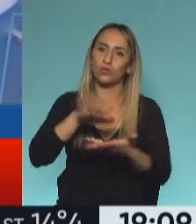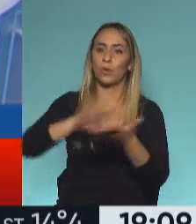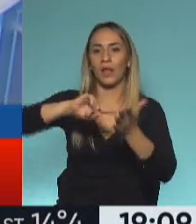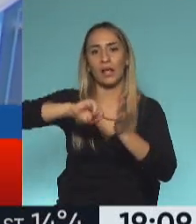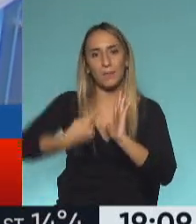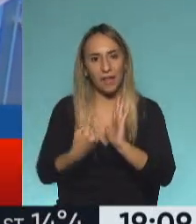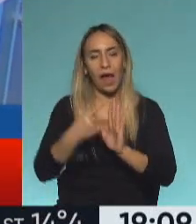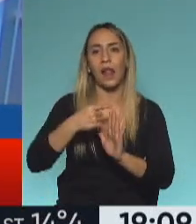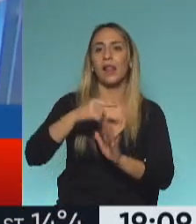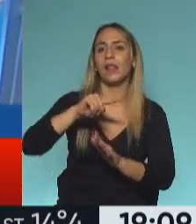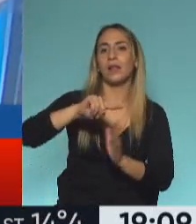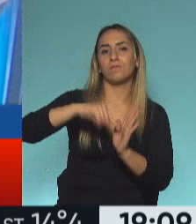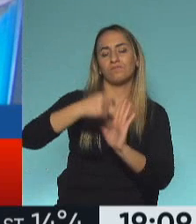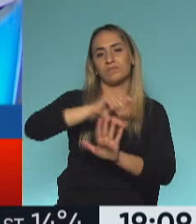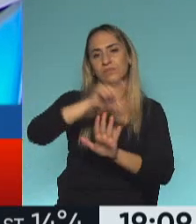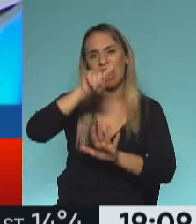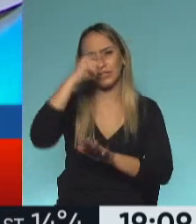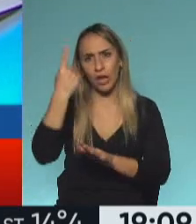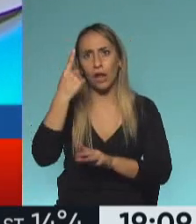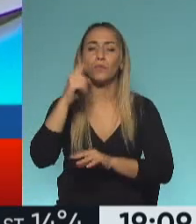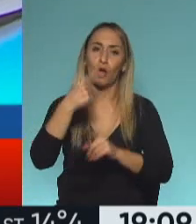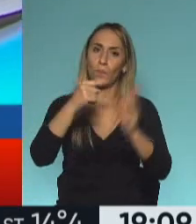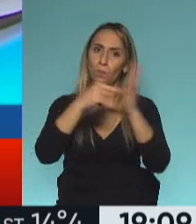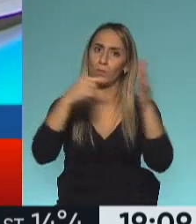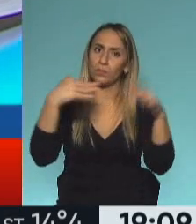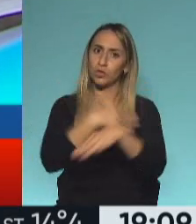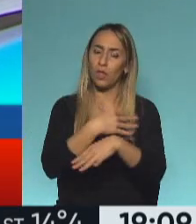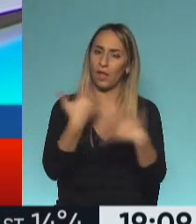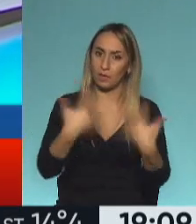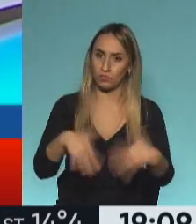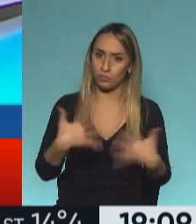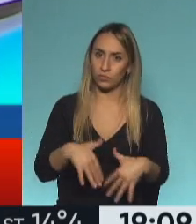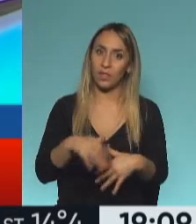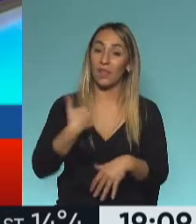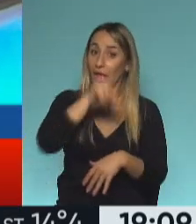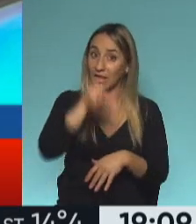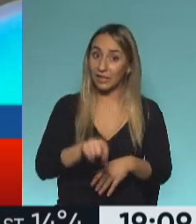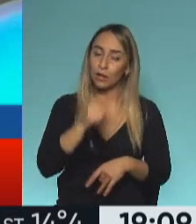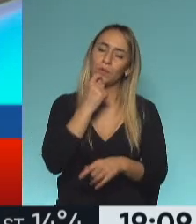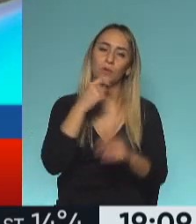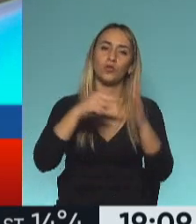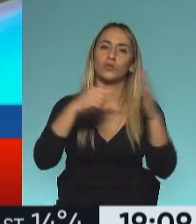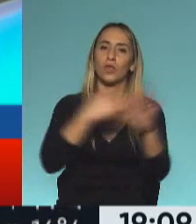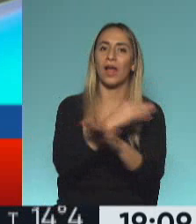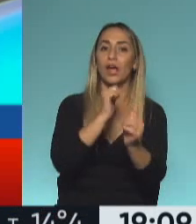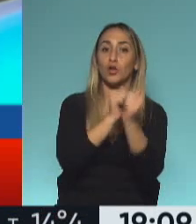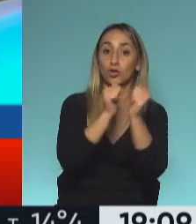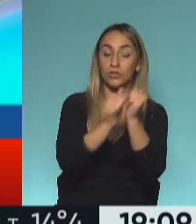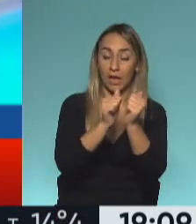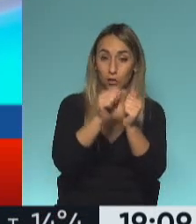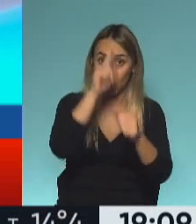nacionales, pero hay ciudades muy importantes del país, como Rosario, que tienen su sistema